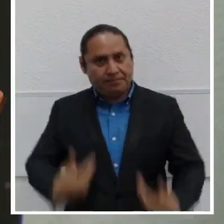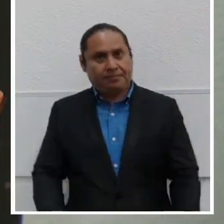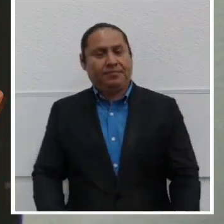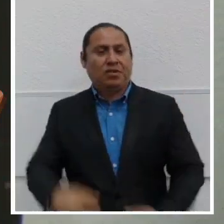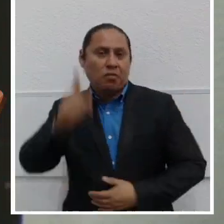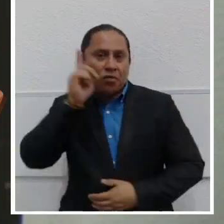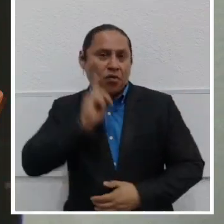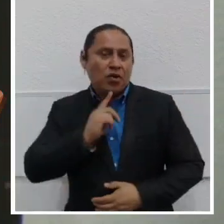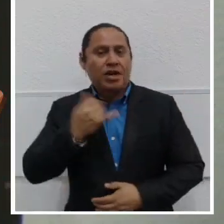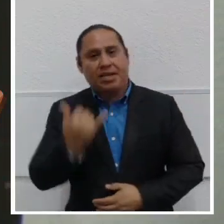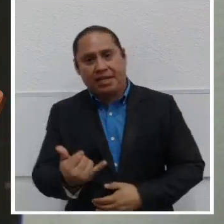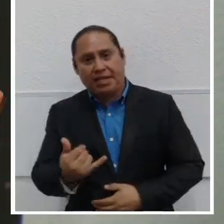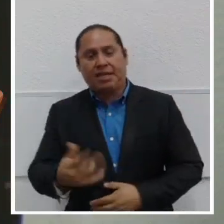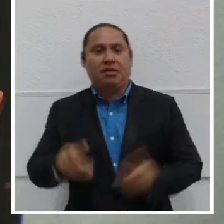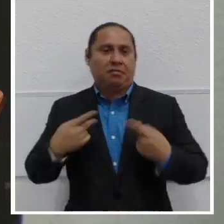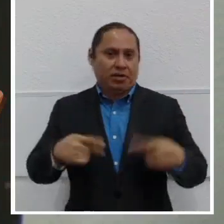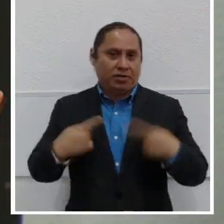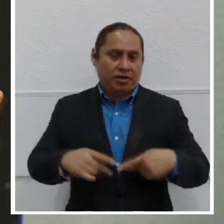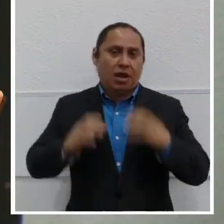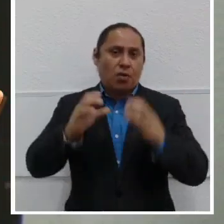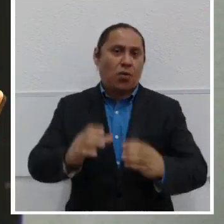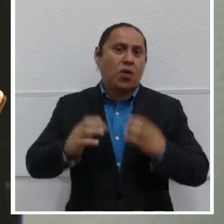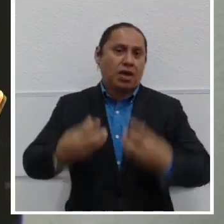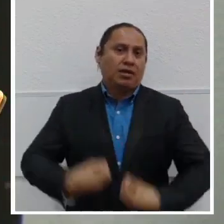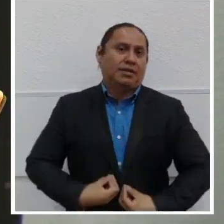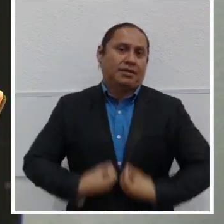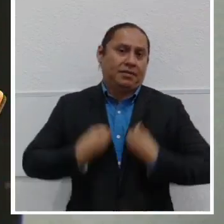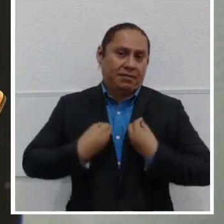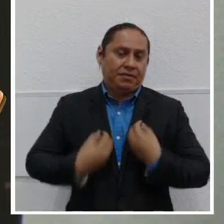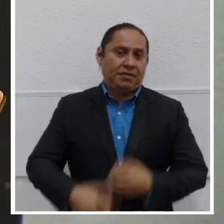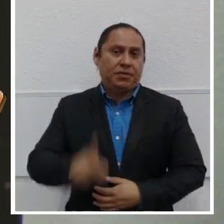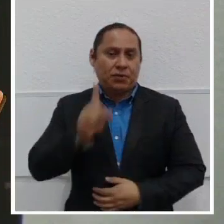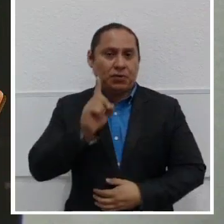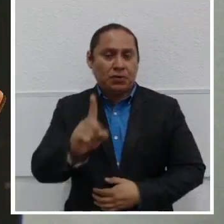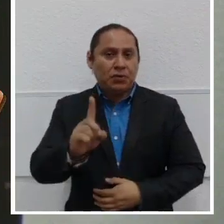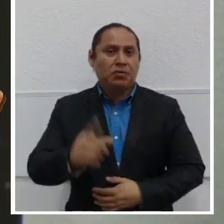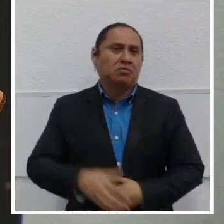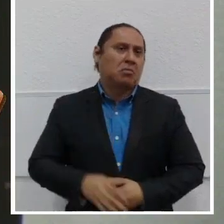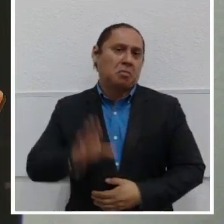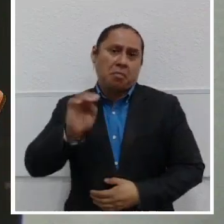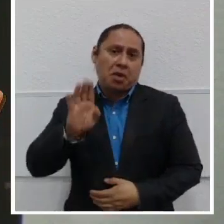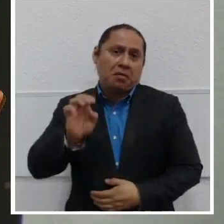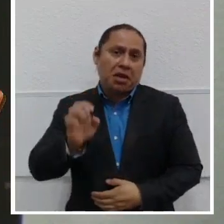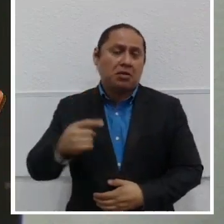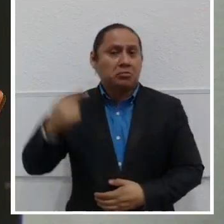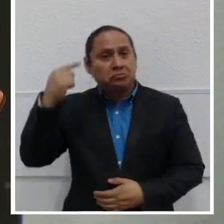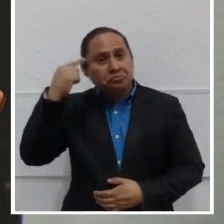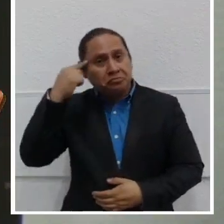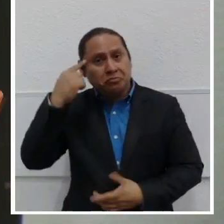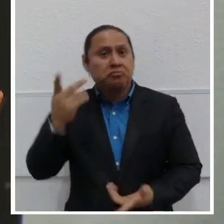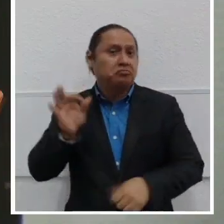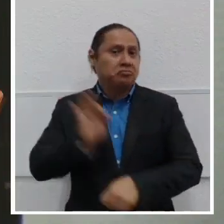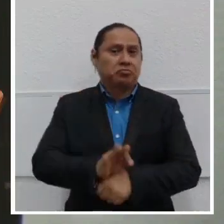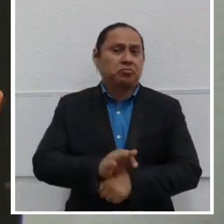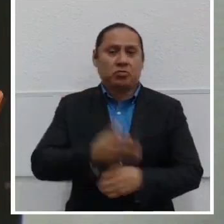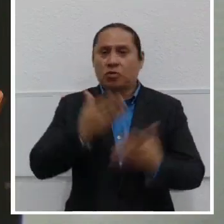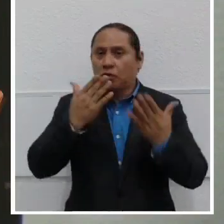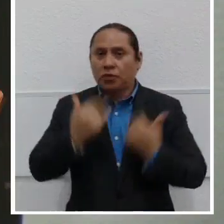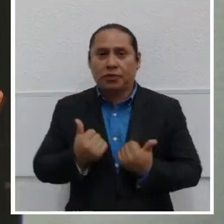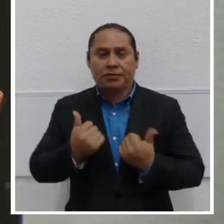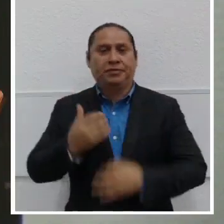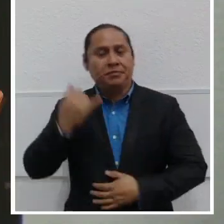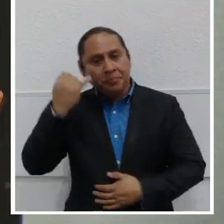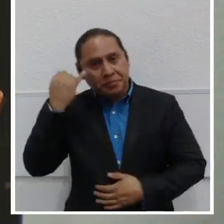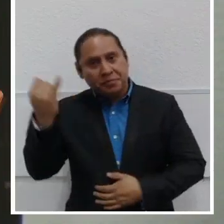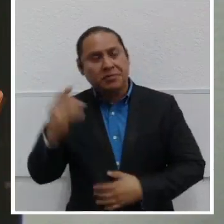mujeres y como ciudadanos a cuidar la vida de un ser humano que no tiene como defenderse ante